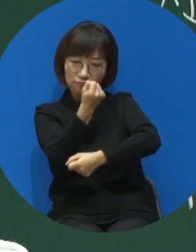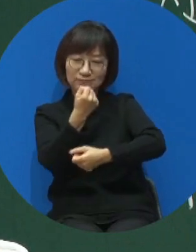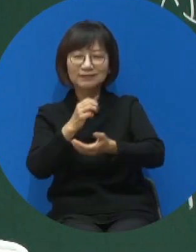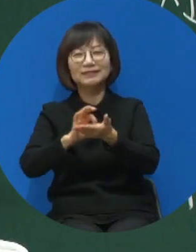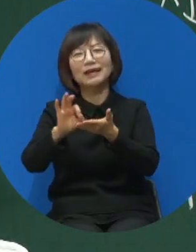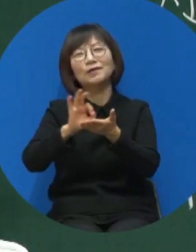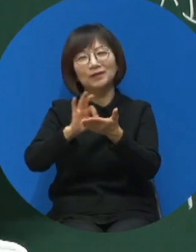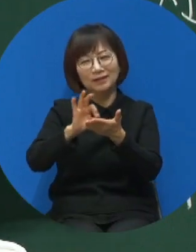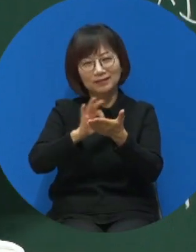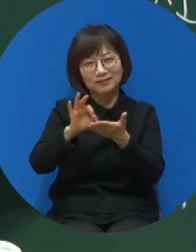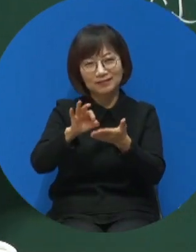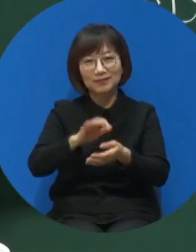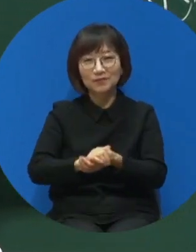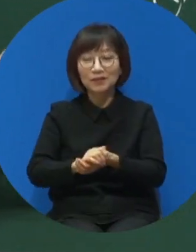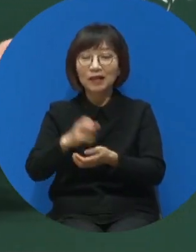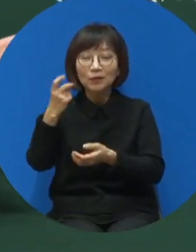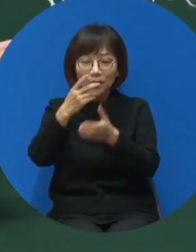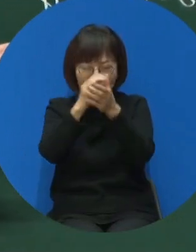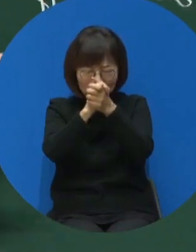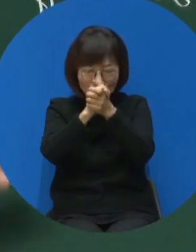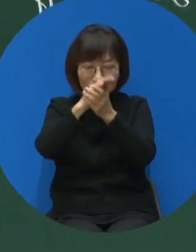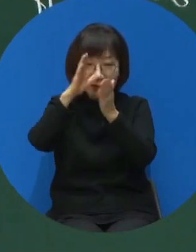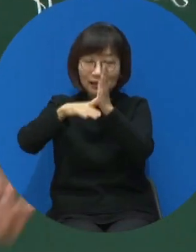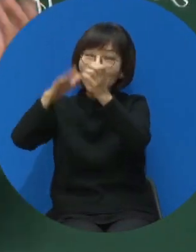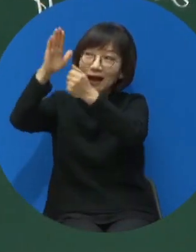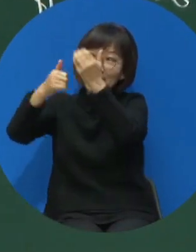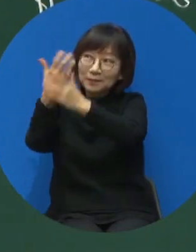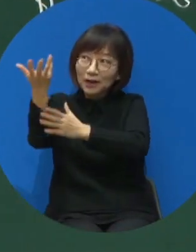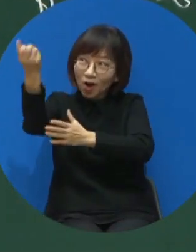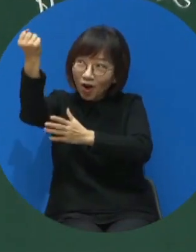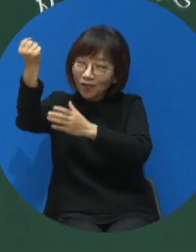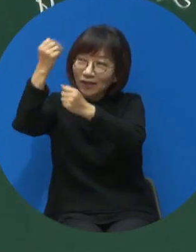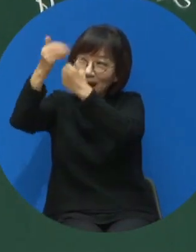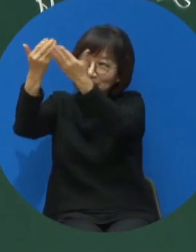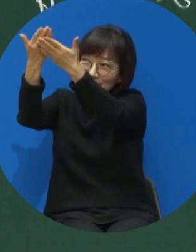no no anime con la oración es disfrutar